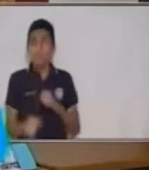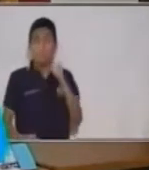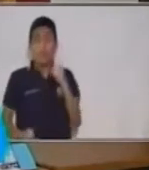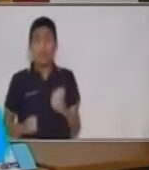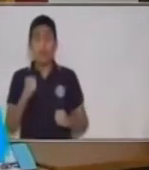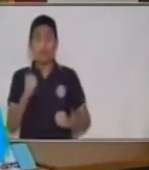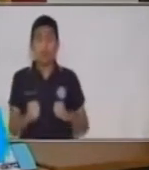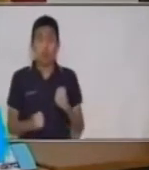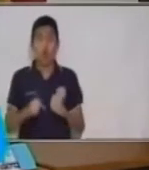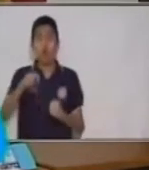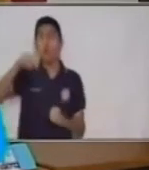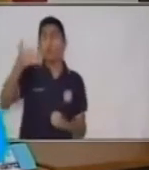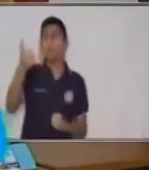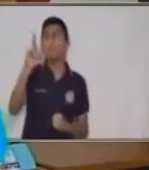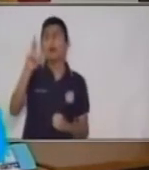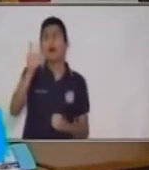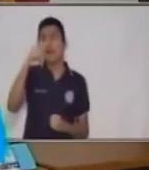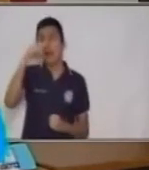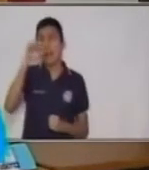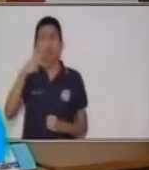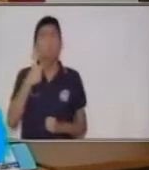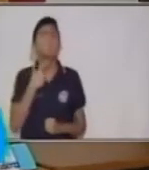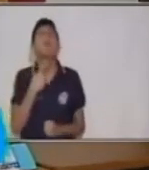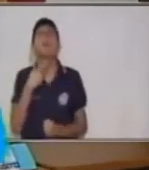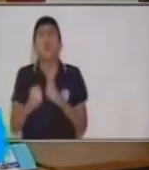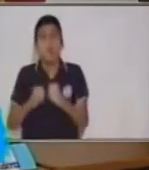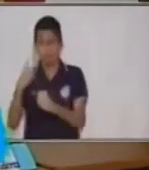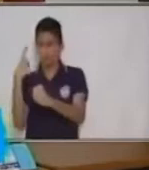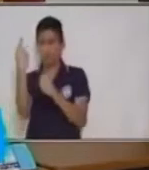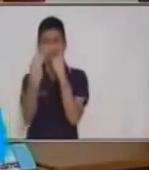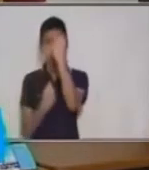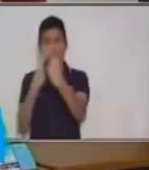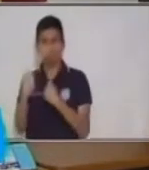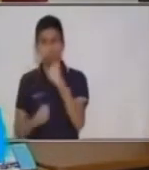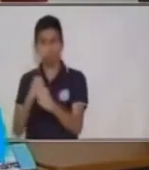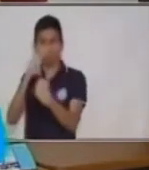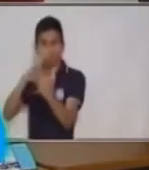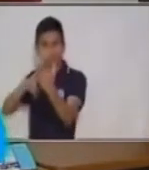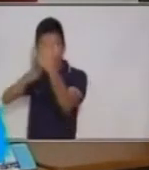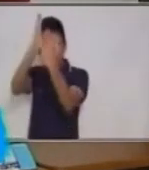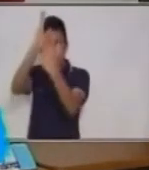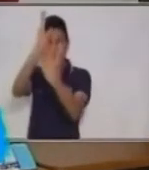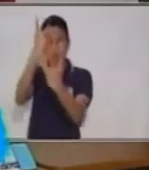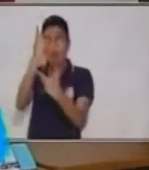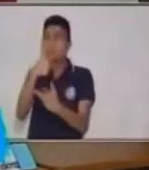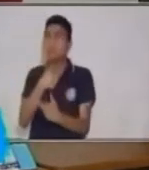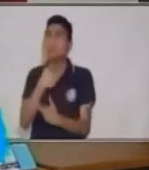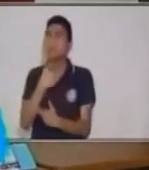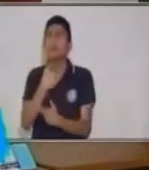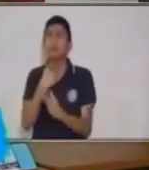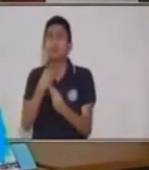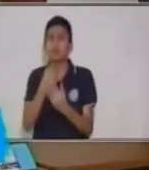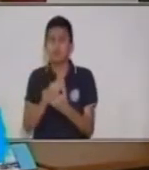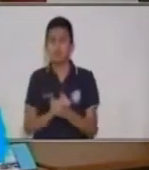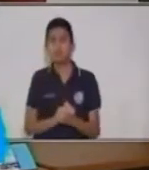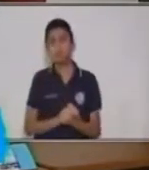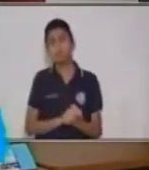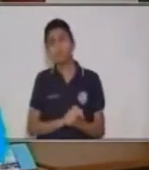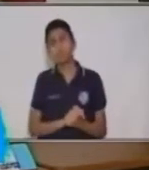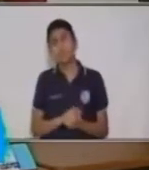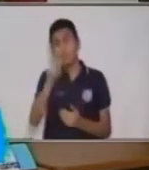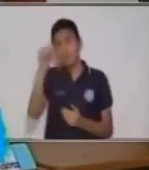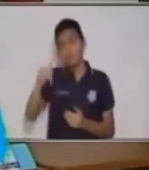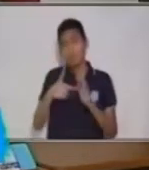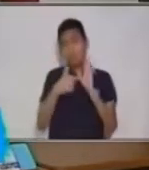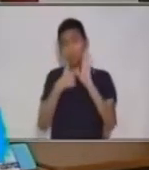¡Correcto! ¡La maratón! ¡Me gusta mucho correr, correr, correr, correr, correr, correr, correr, correr, correr! ¡Ah! ¿Te gusta mucho correr? ¡Qué excelente! Y luego,